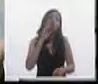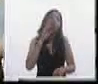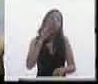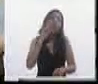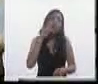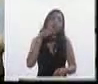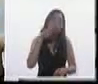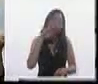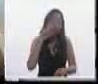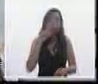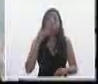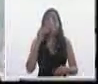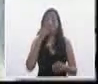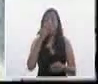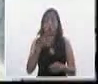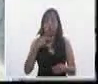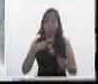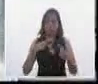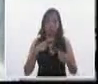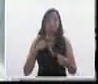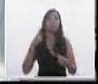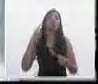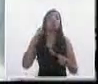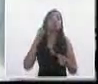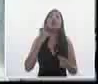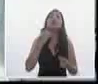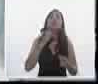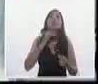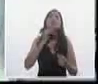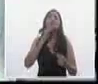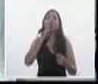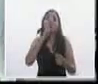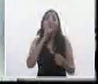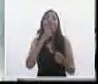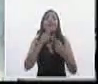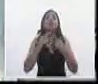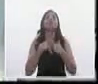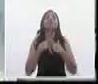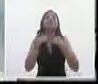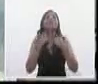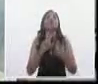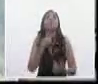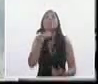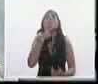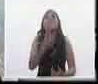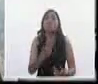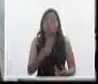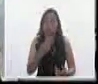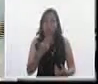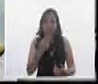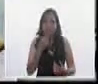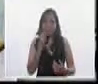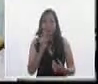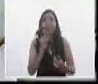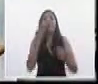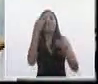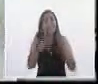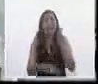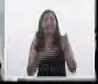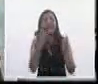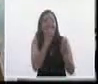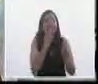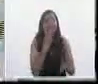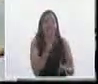porque no los las personas sordas sí tien no tienen ninguna situación en las cuerdas bucales la lo que pasa es que no se les dio una terapia de